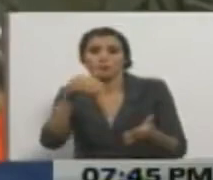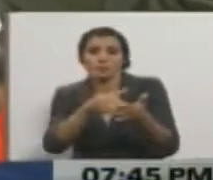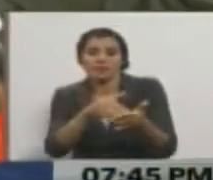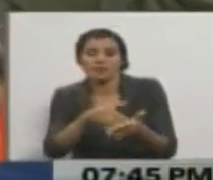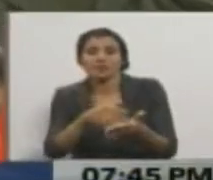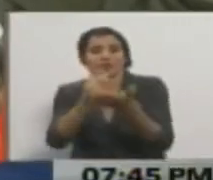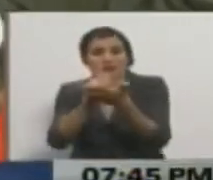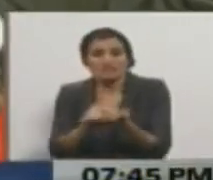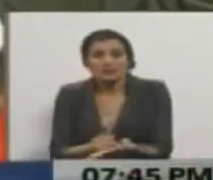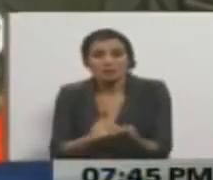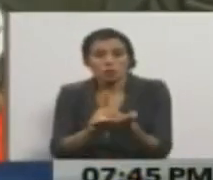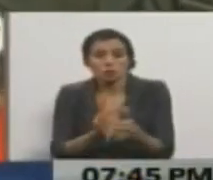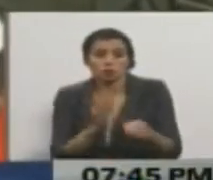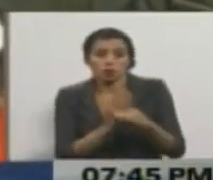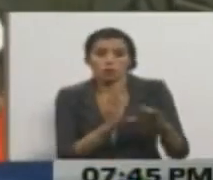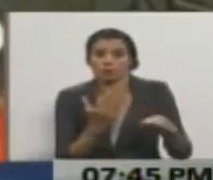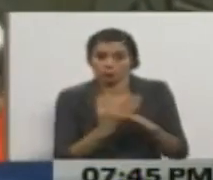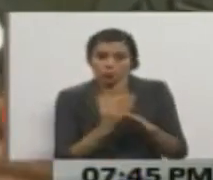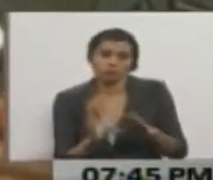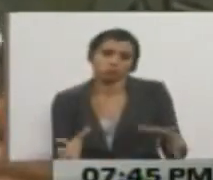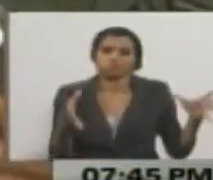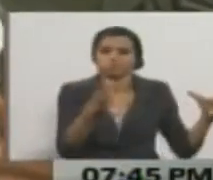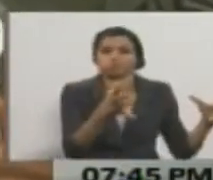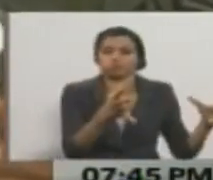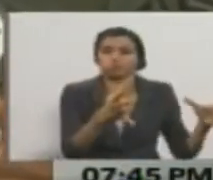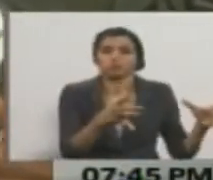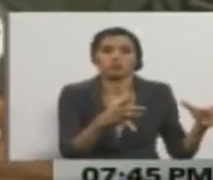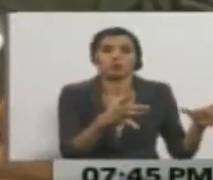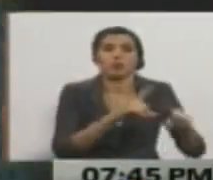consumo humano, pero como no responden a los